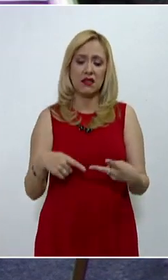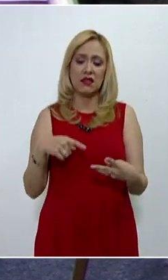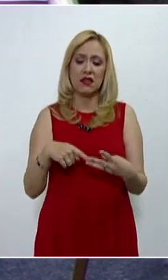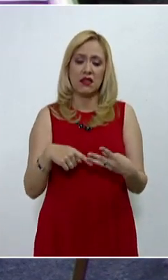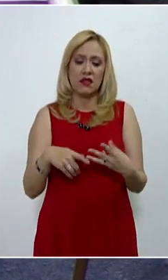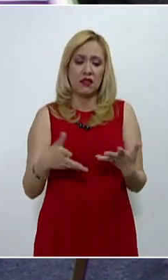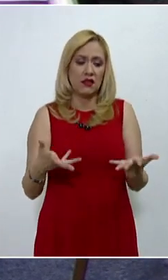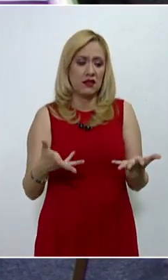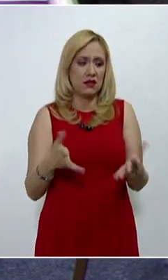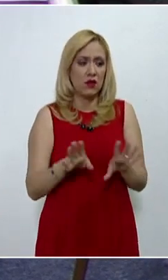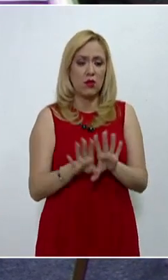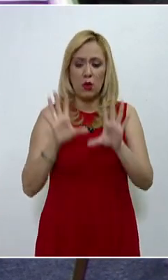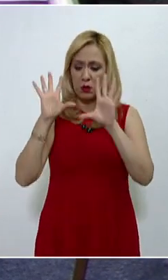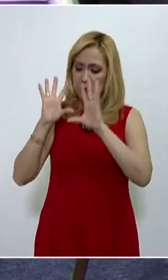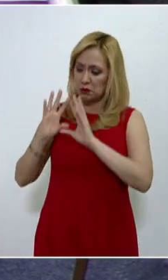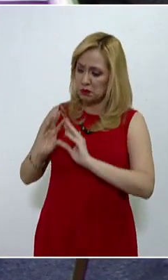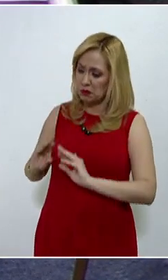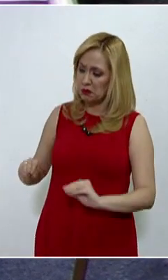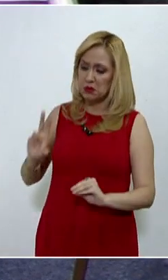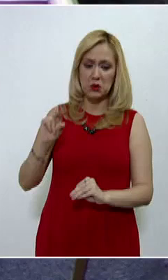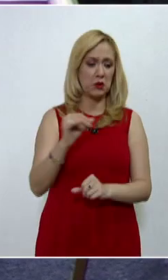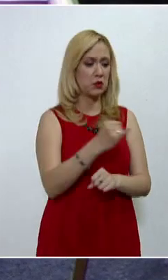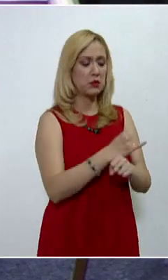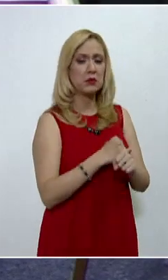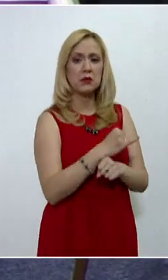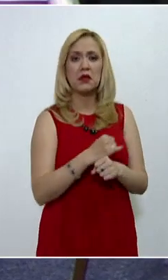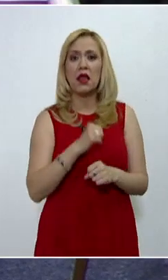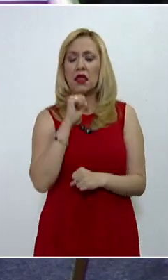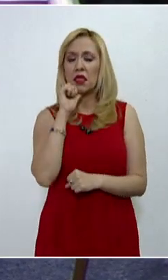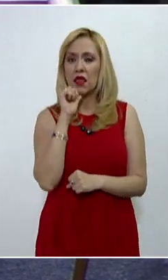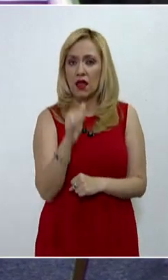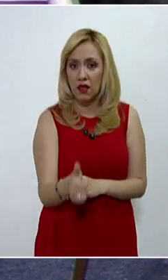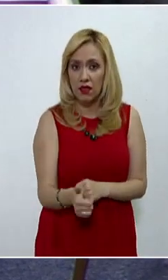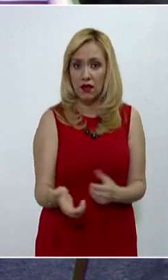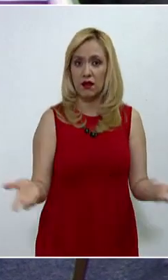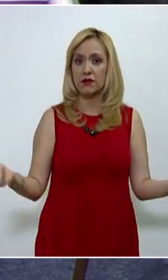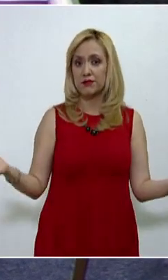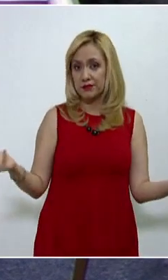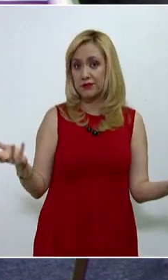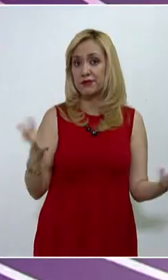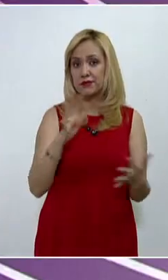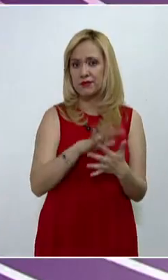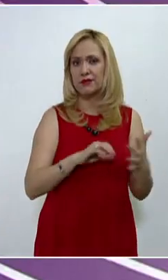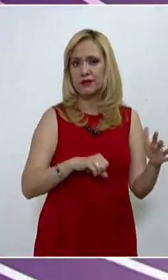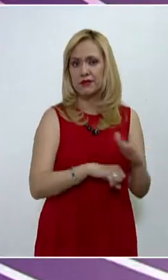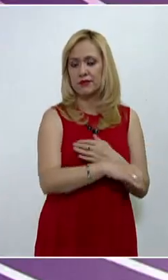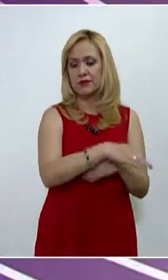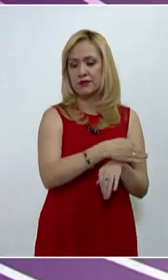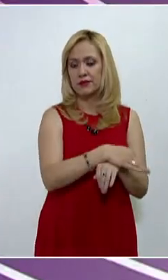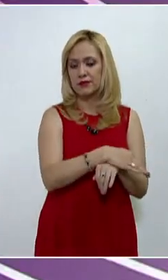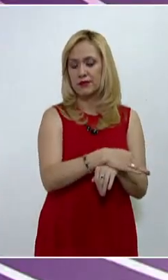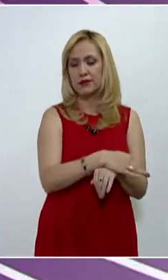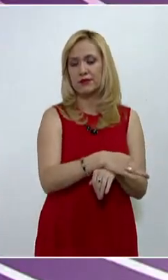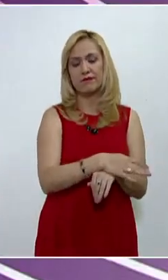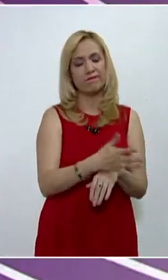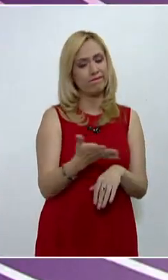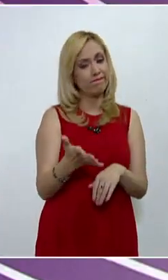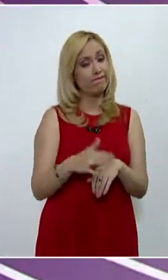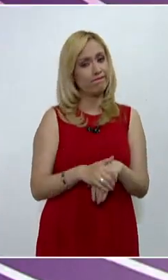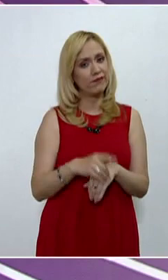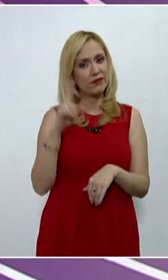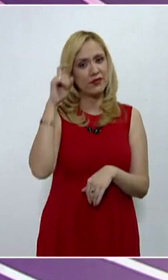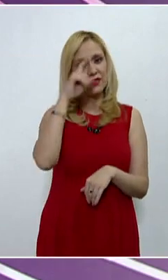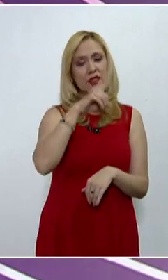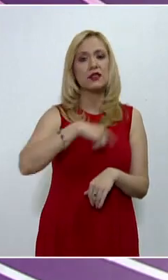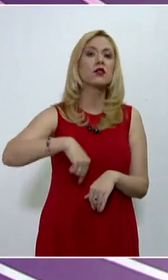porque adormece. Me encantó esta forma de entender el efecto de la prisión preventiva, las capacidades de investigación. Y bueno,